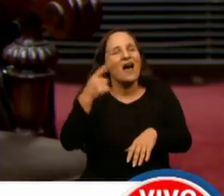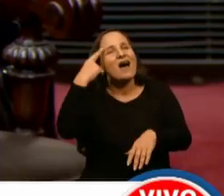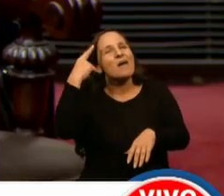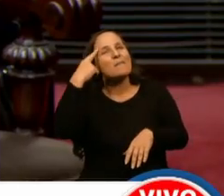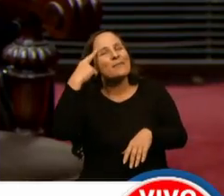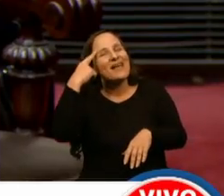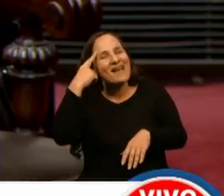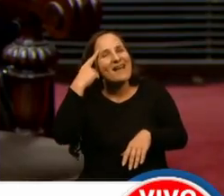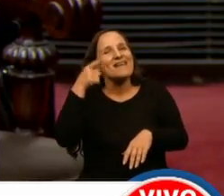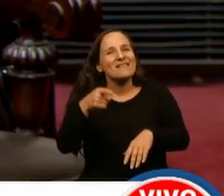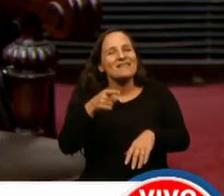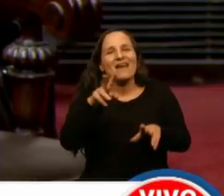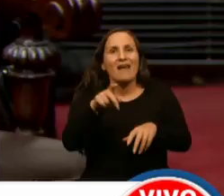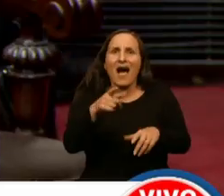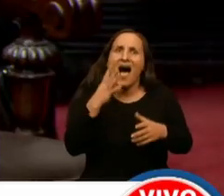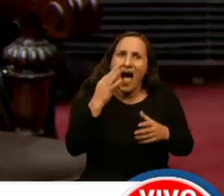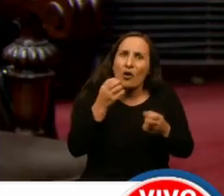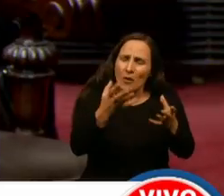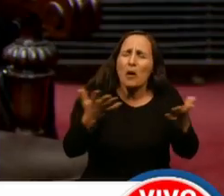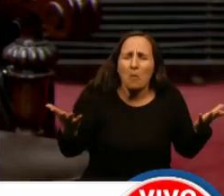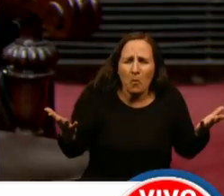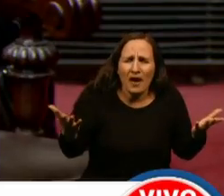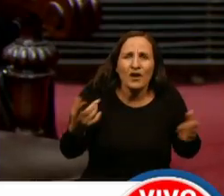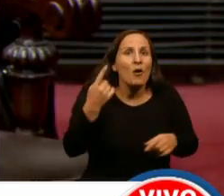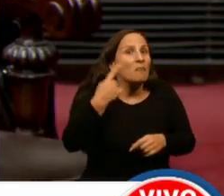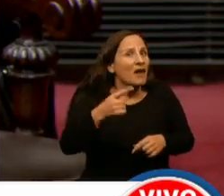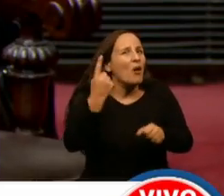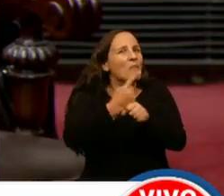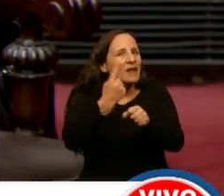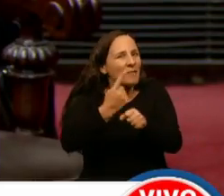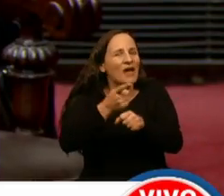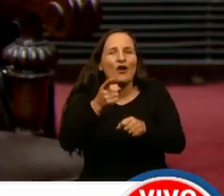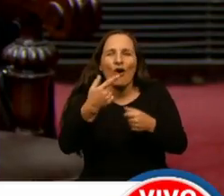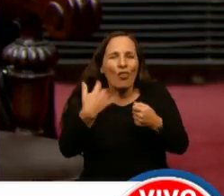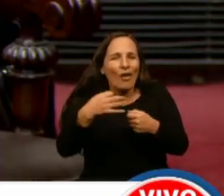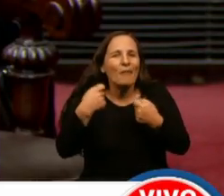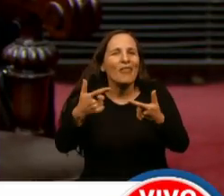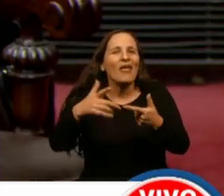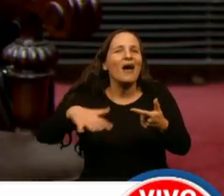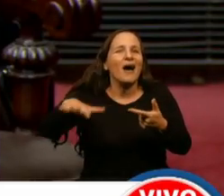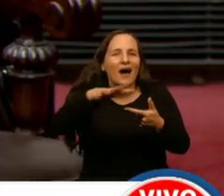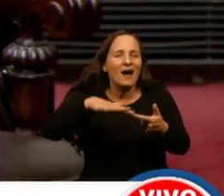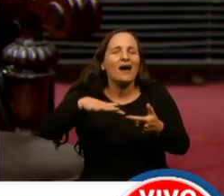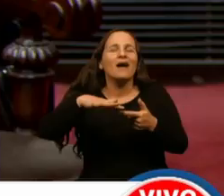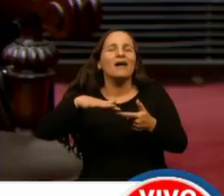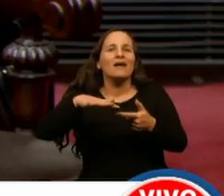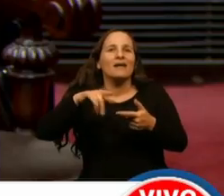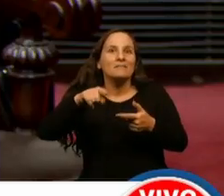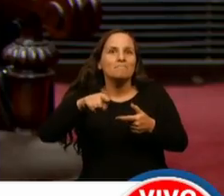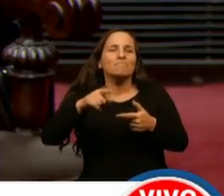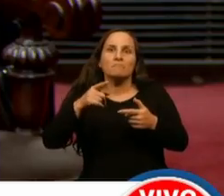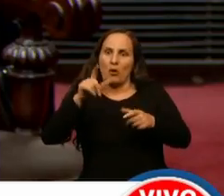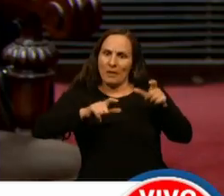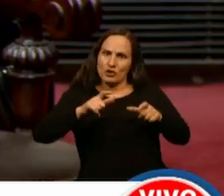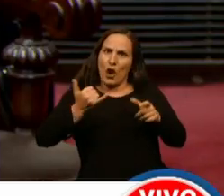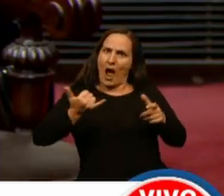y si hay algo para mejorar mejoremos lo pero primero démosle la posibilidad a aquellos que se puedan solidarizar como aquellos de